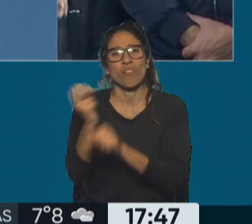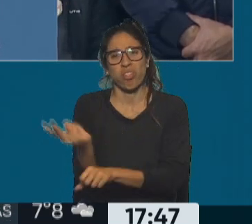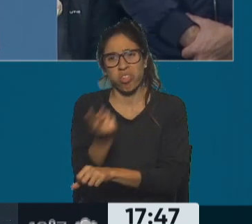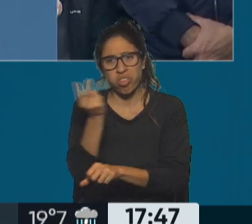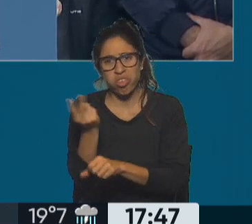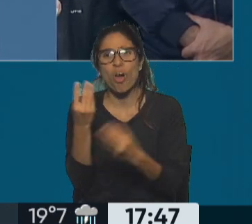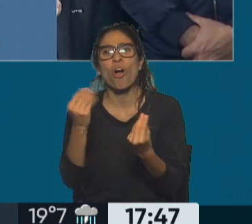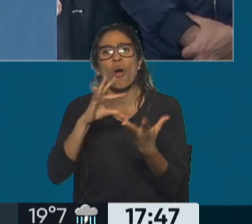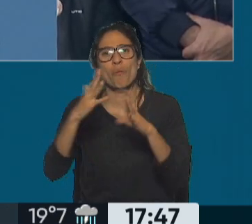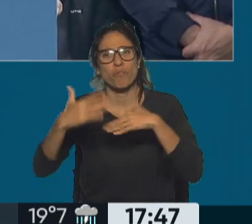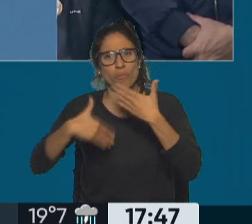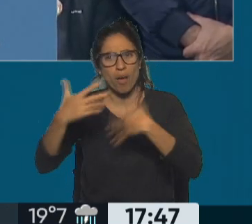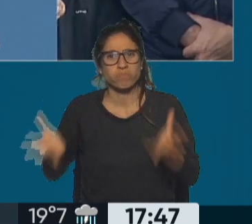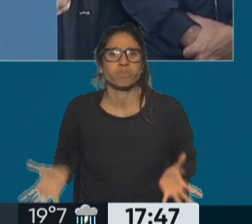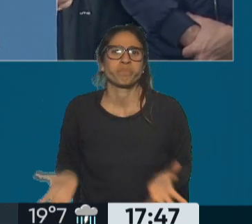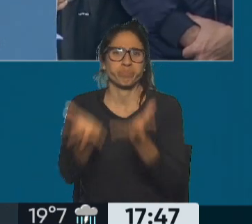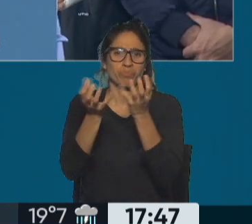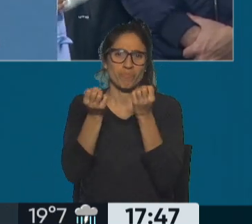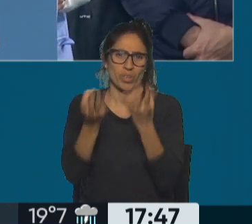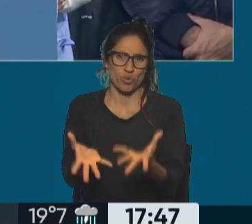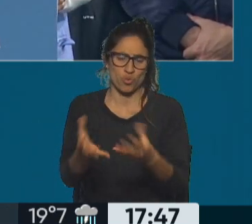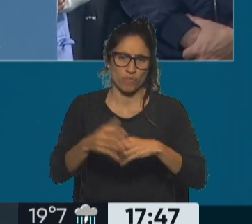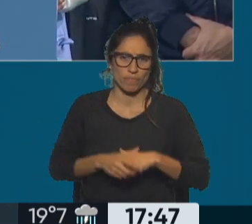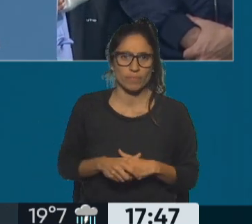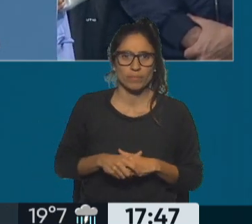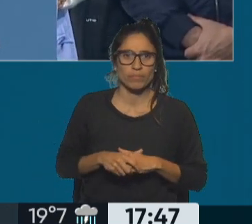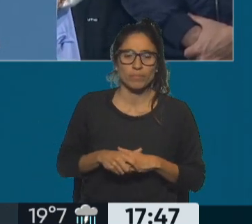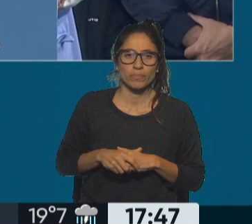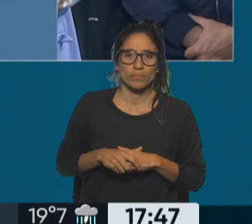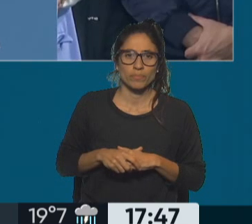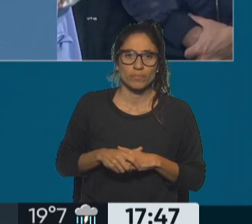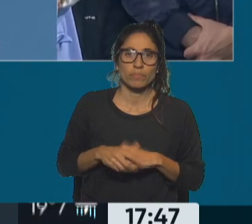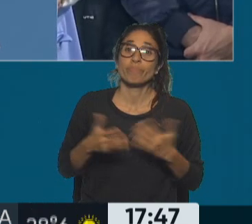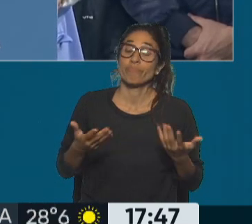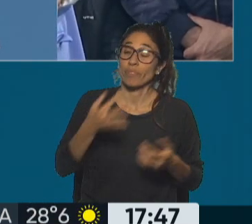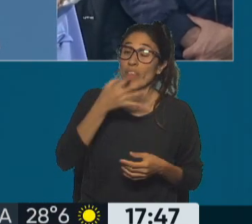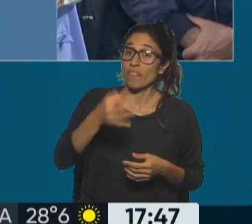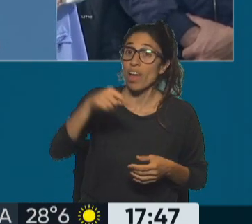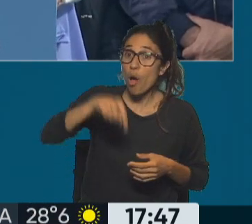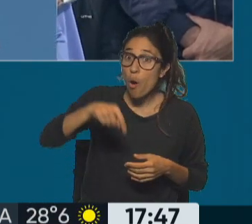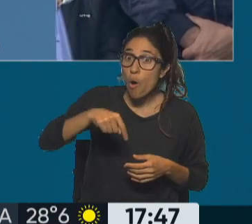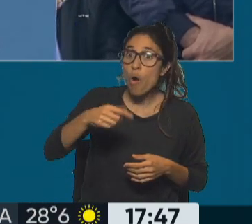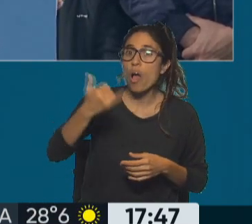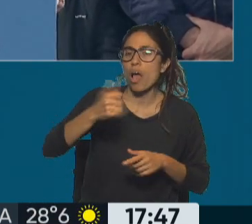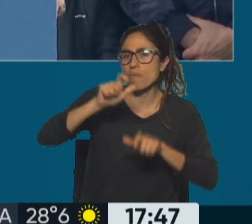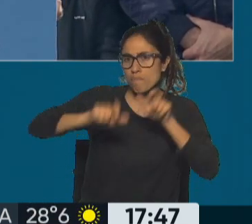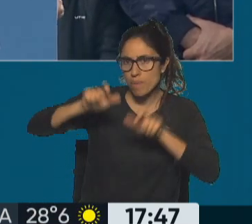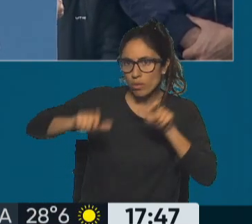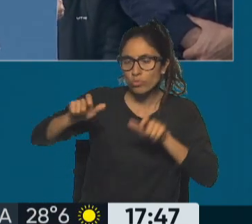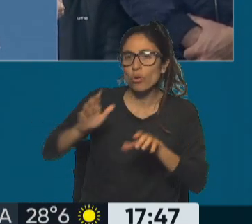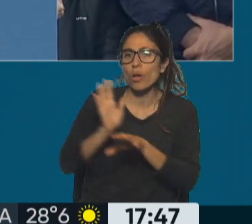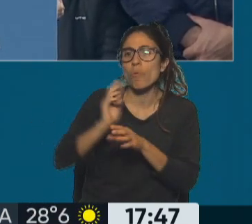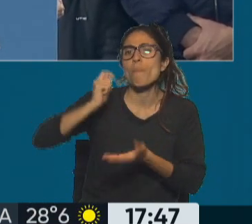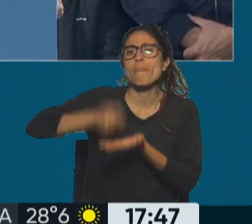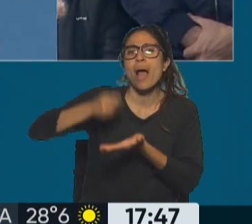5 millones de monotributistas que tenemos en la República Argentina el día de hoy, donde los tenés incorporados de alguna manera en el sistema, pero quizá